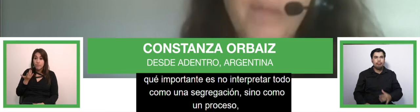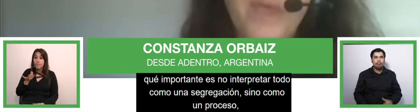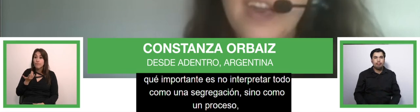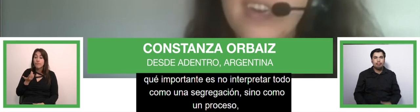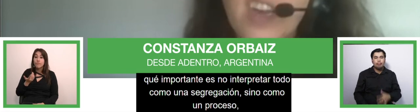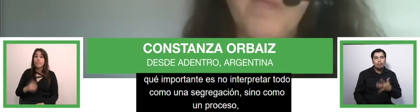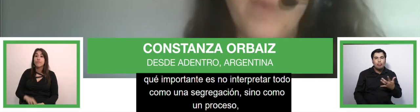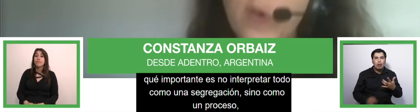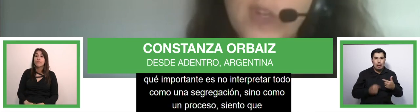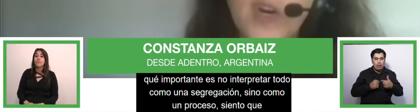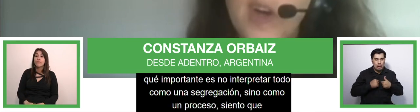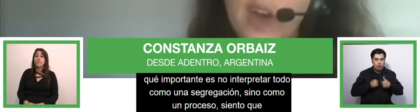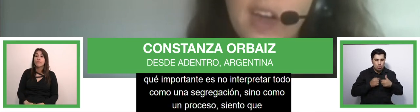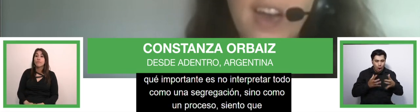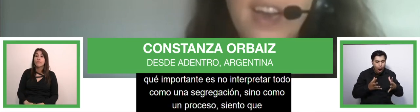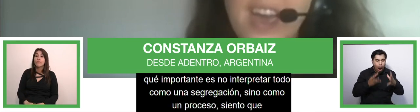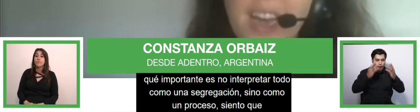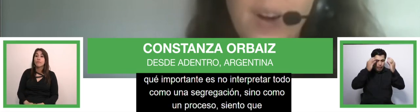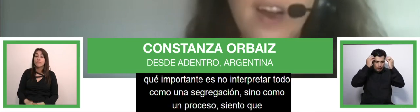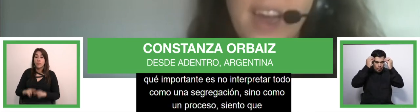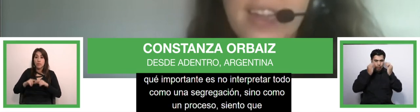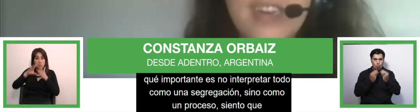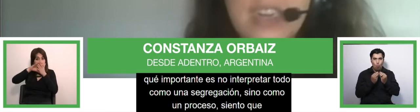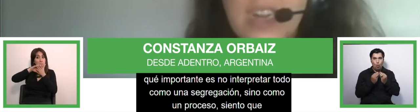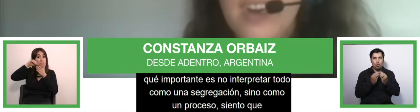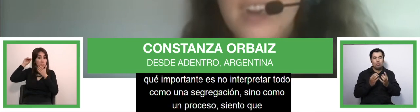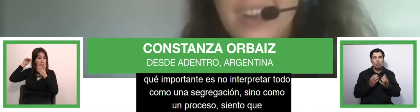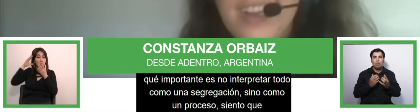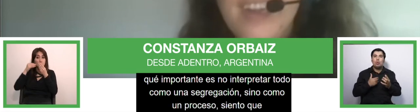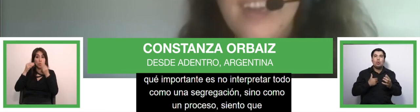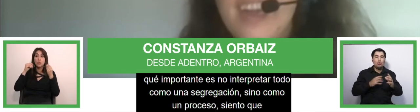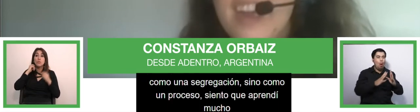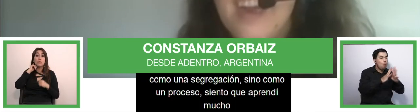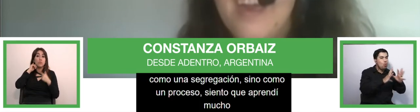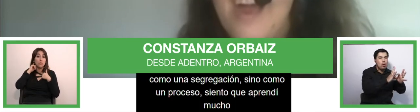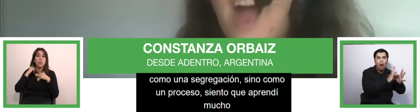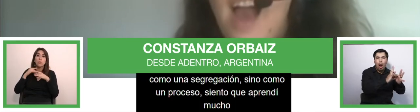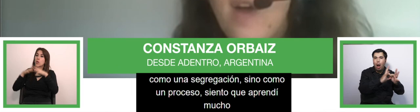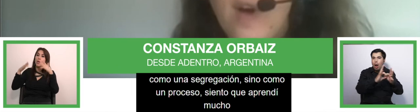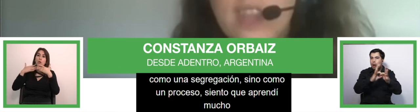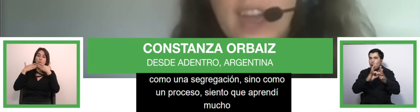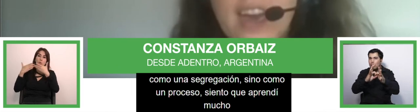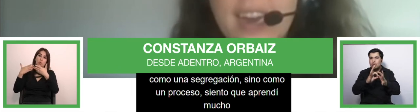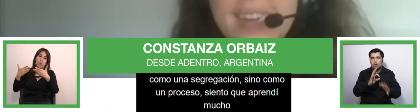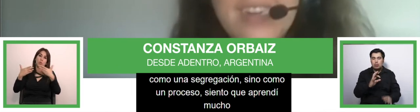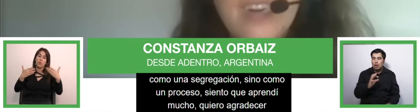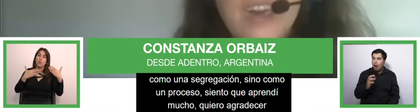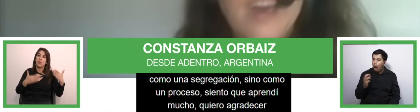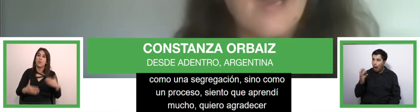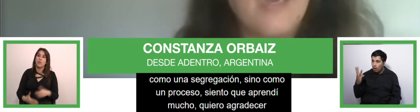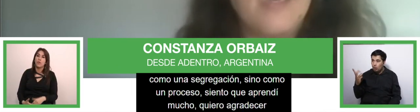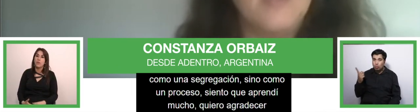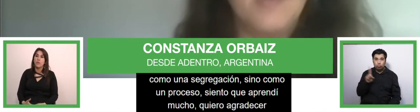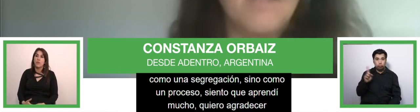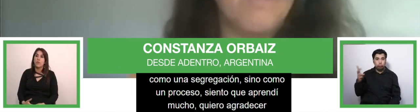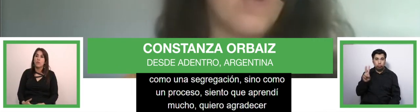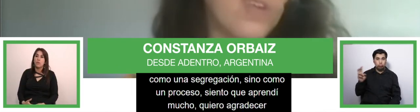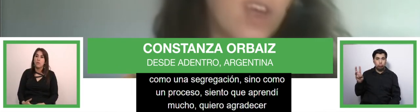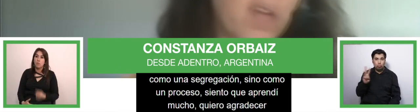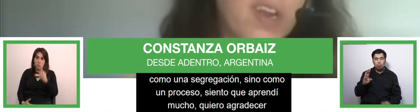que aprendí mucho y les quiero agradecer a los tres y